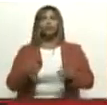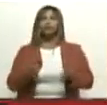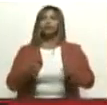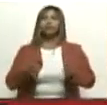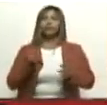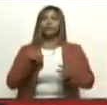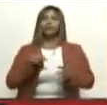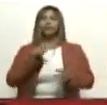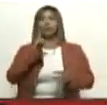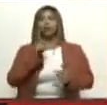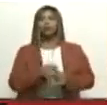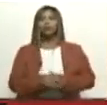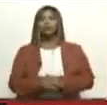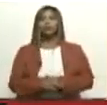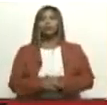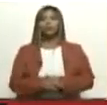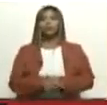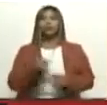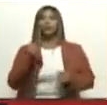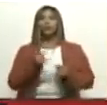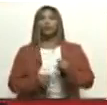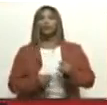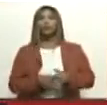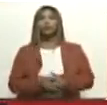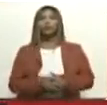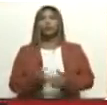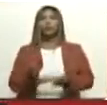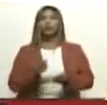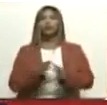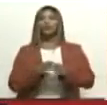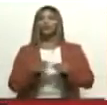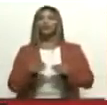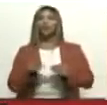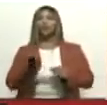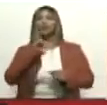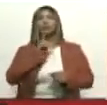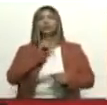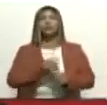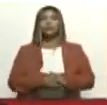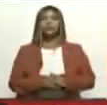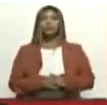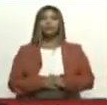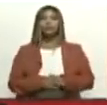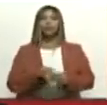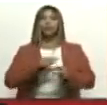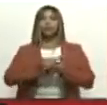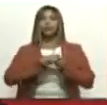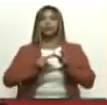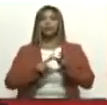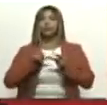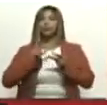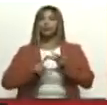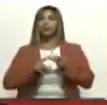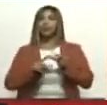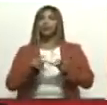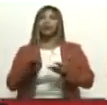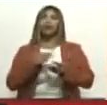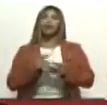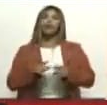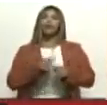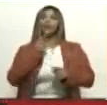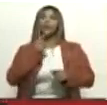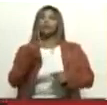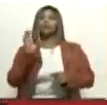también Estefanía Mosca, y el último, que es El Libro de Todos los Engaños, ¿no? Una trilogía que te habla de